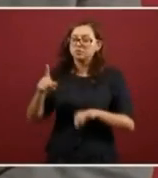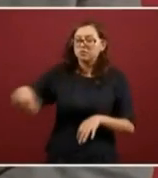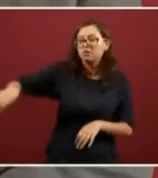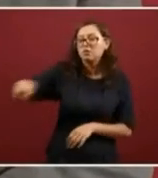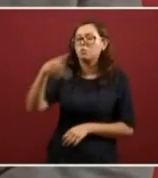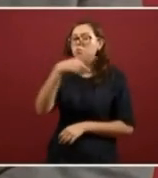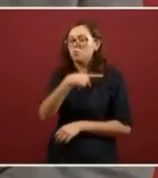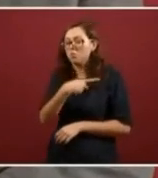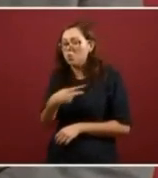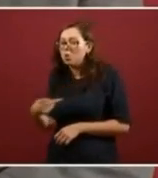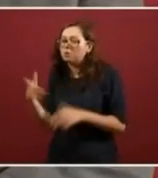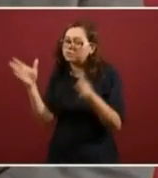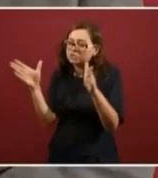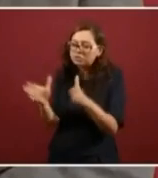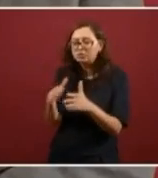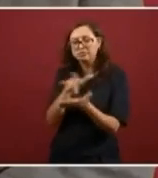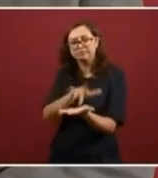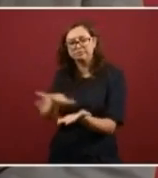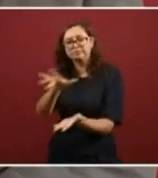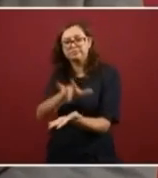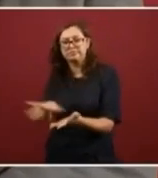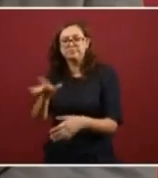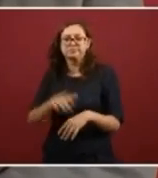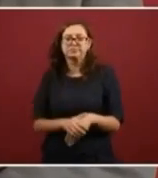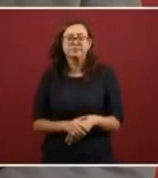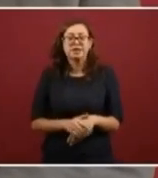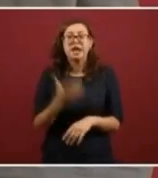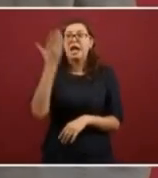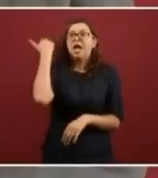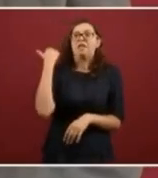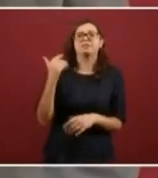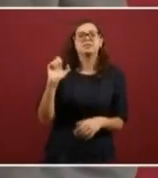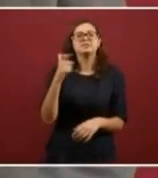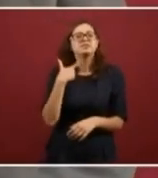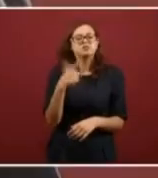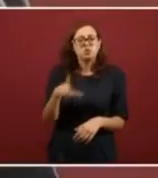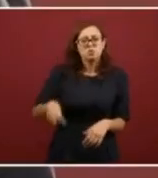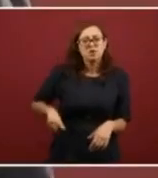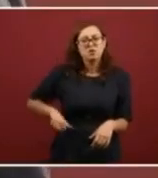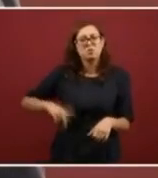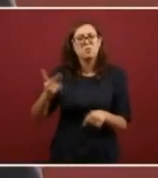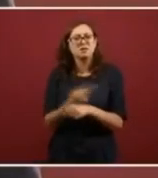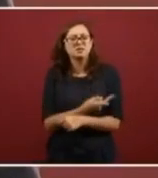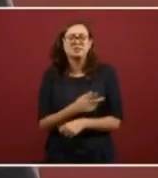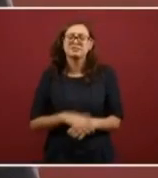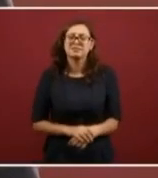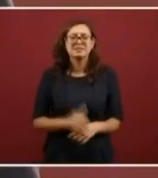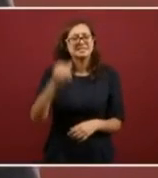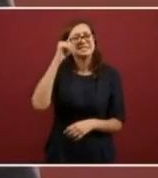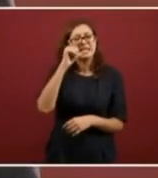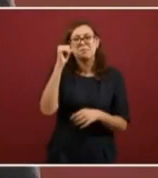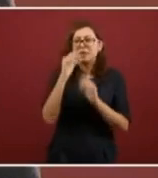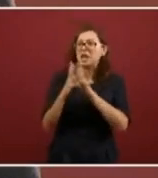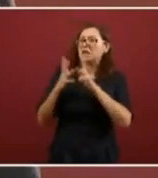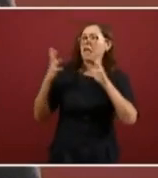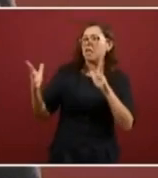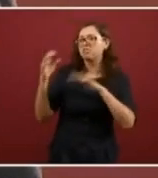pasaba antes? Pues el apoyo se quedaba arriba, siempre.